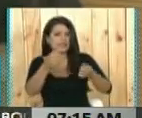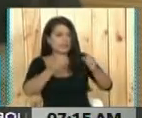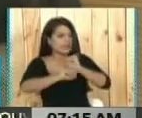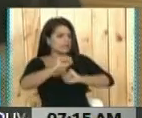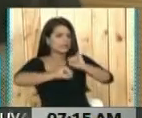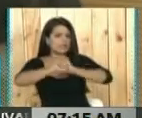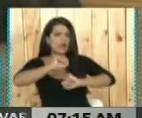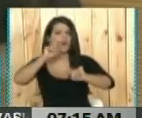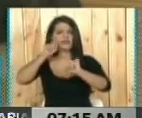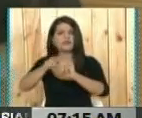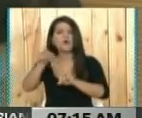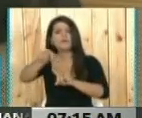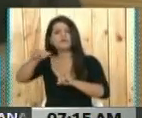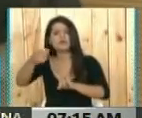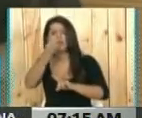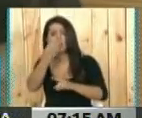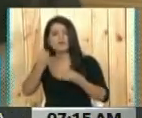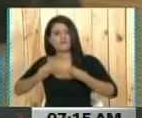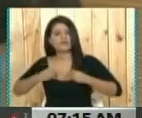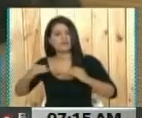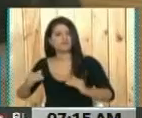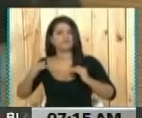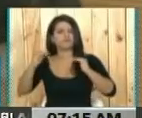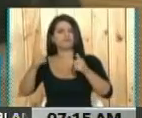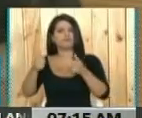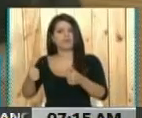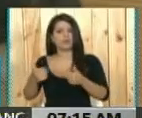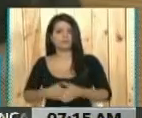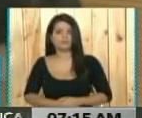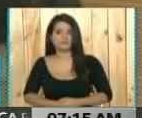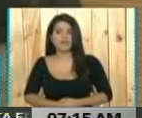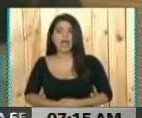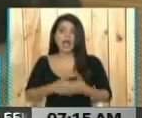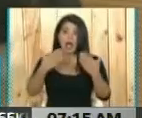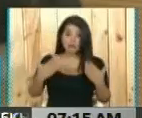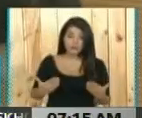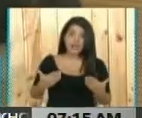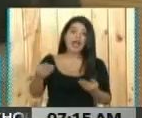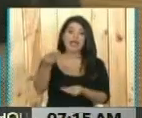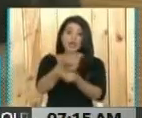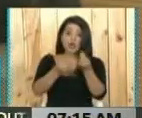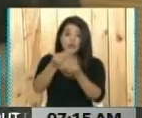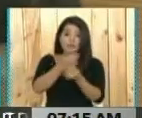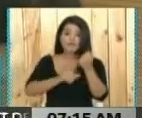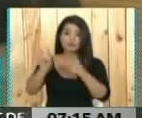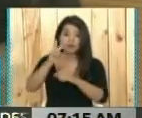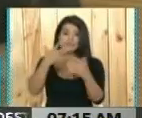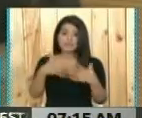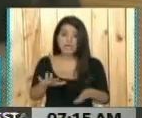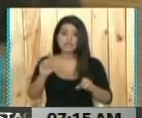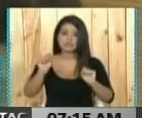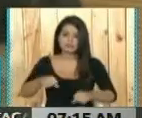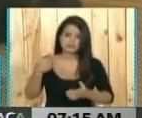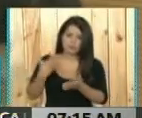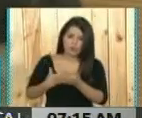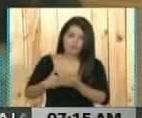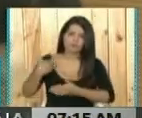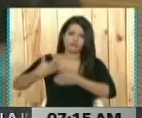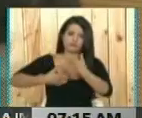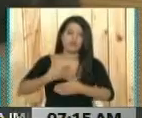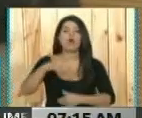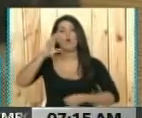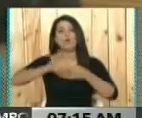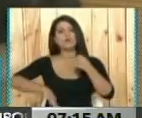bien de la población. Prueba de ello son los niveles de producción de la economía venezolana. Durante los últimos 5 años, y pese a